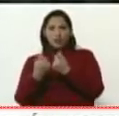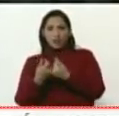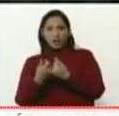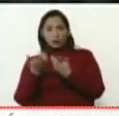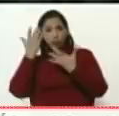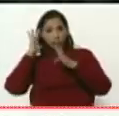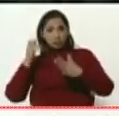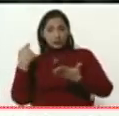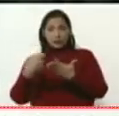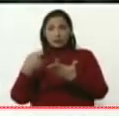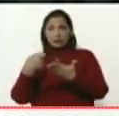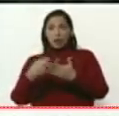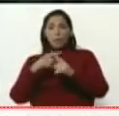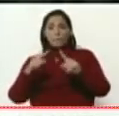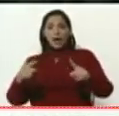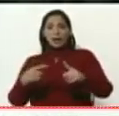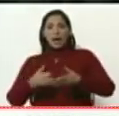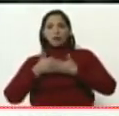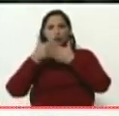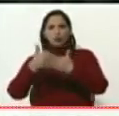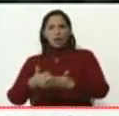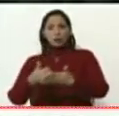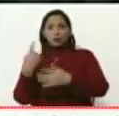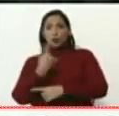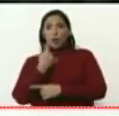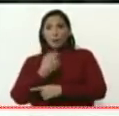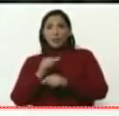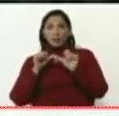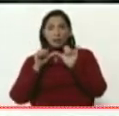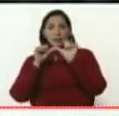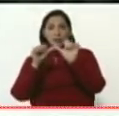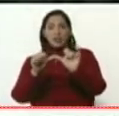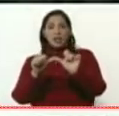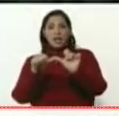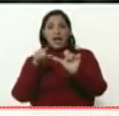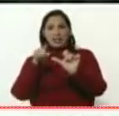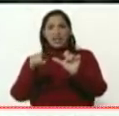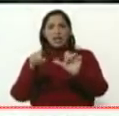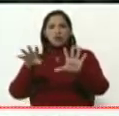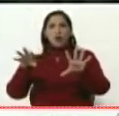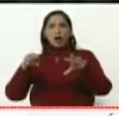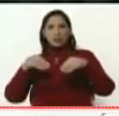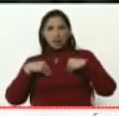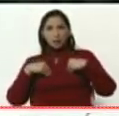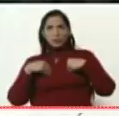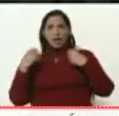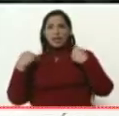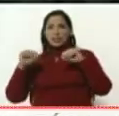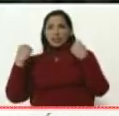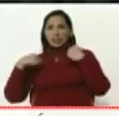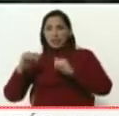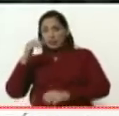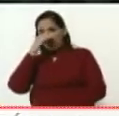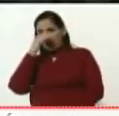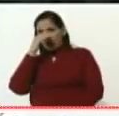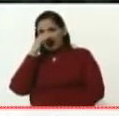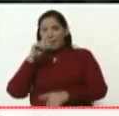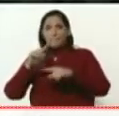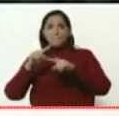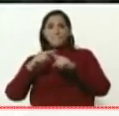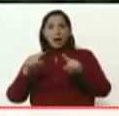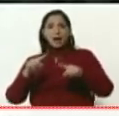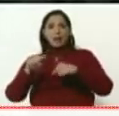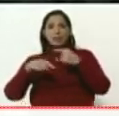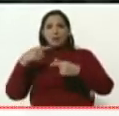manutención. Solamente mantienen a aquellos que aceptan entrenarse como paramilitares, como terroristas, para después actuar contra